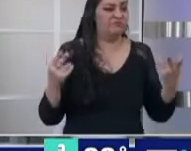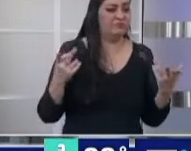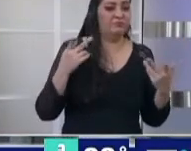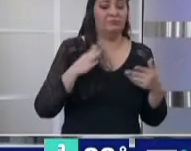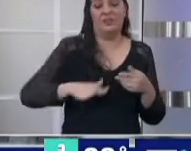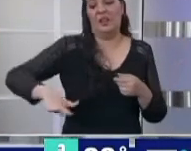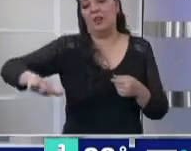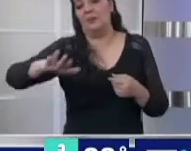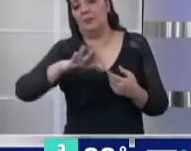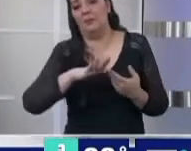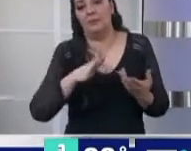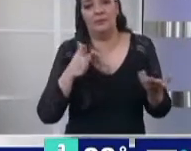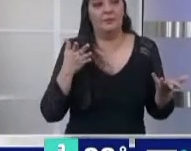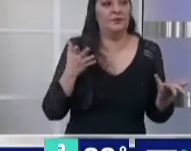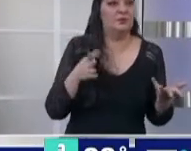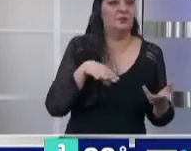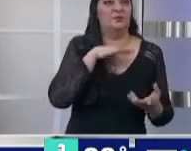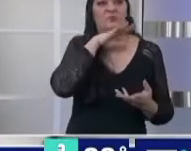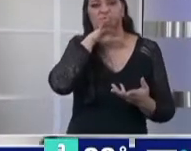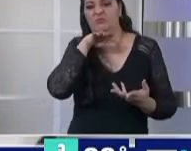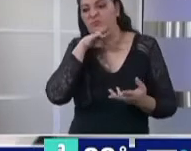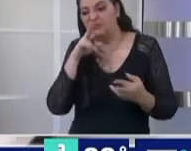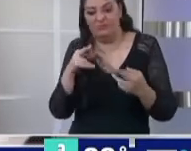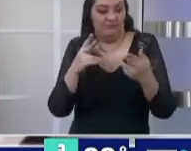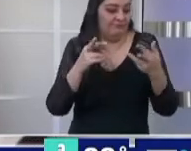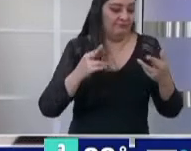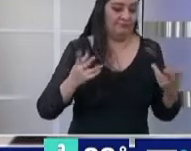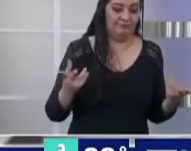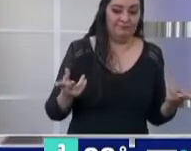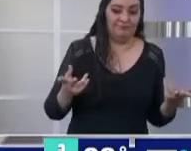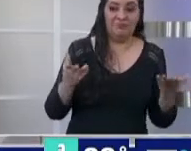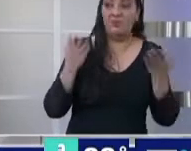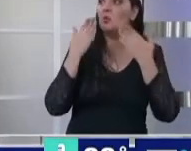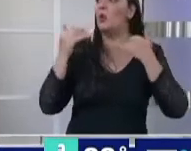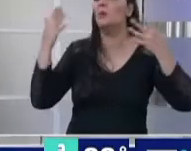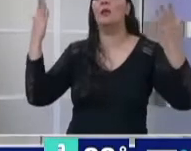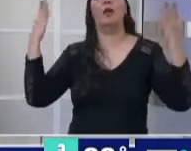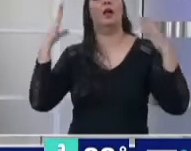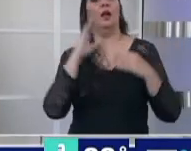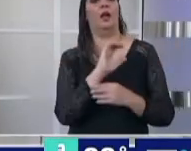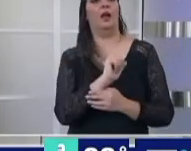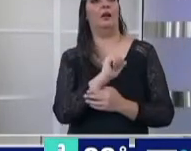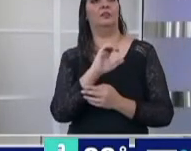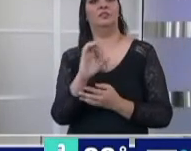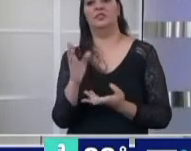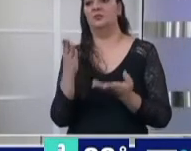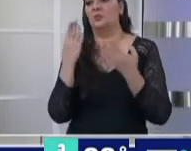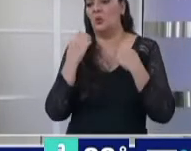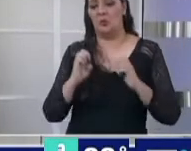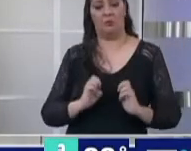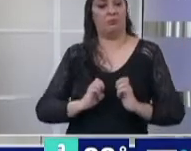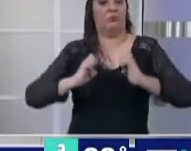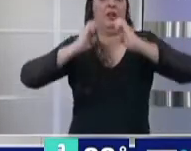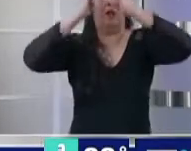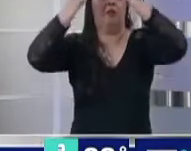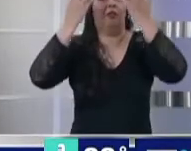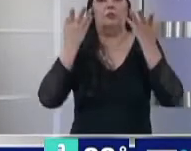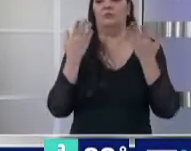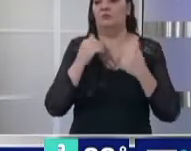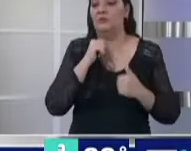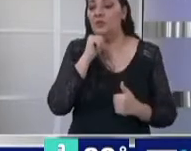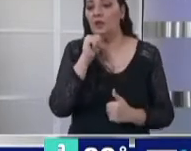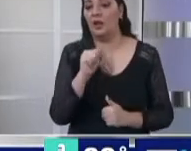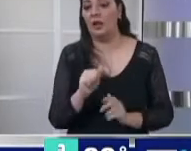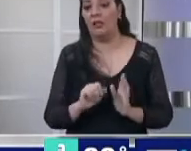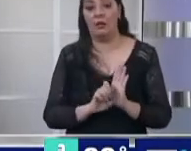piso prácticamente quebrado, sin clima, los elevadores no funcionaban. Y le dije, lo vamos a